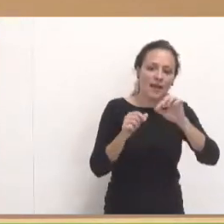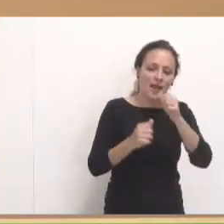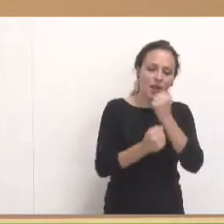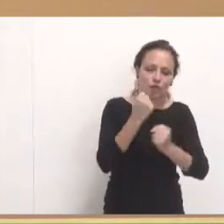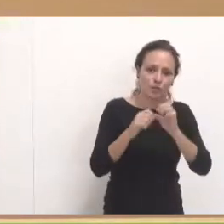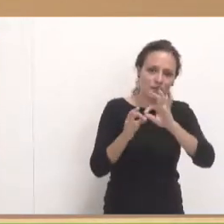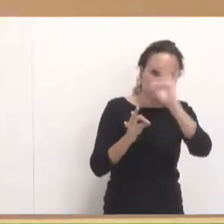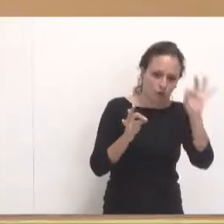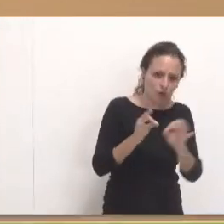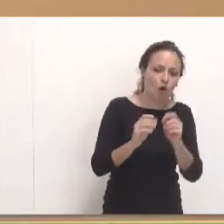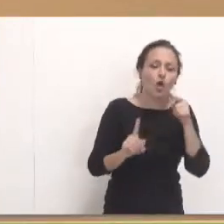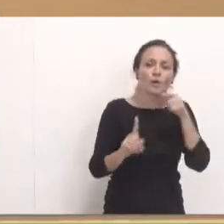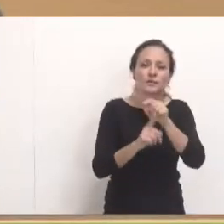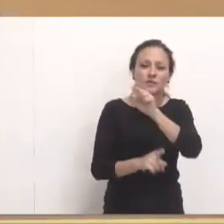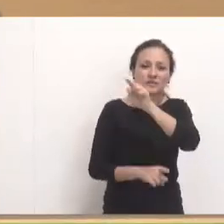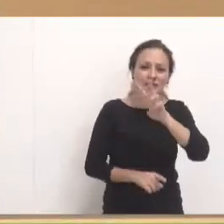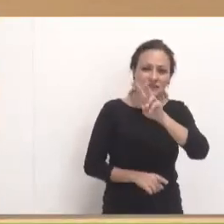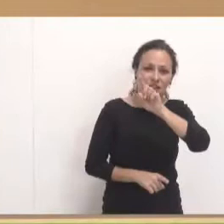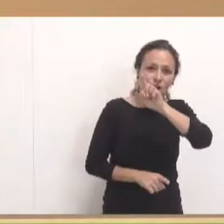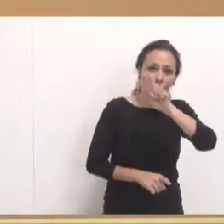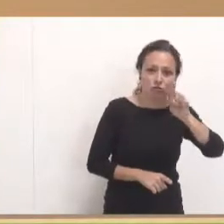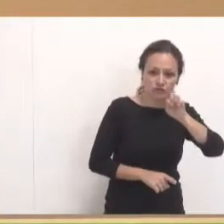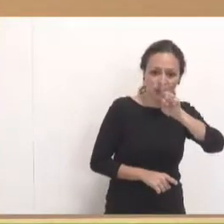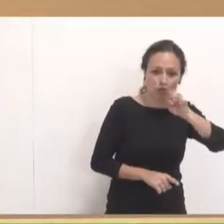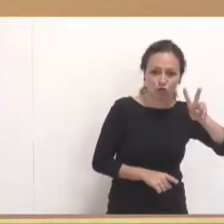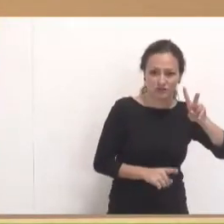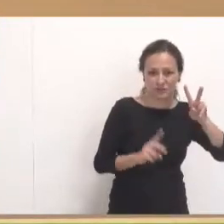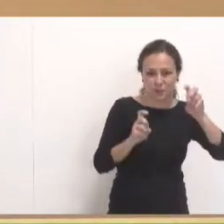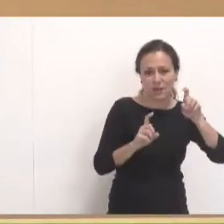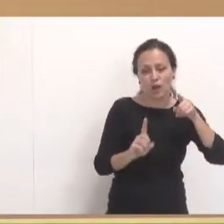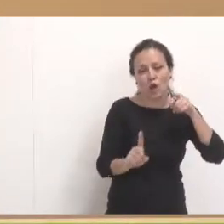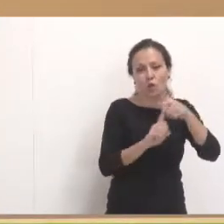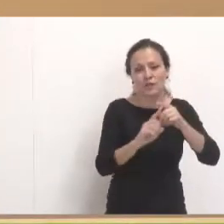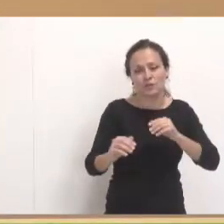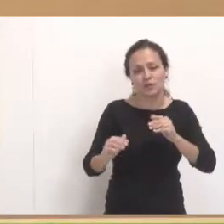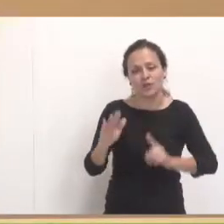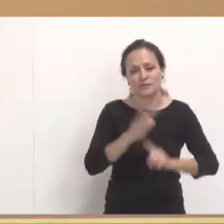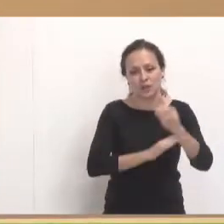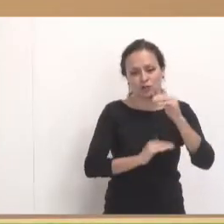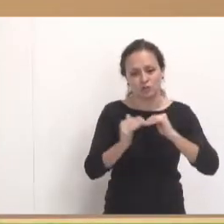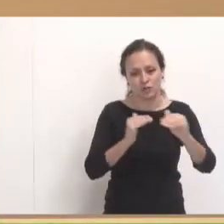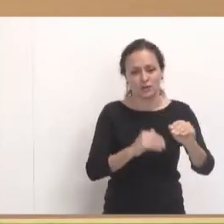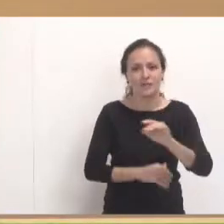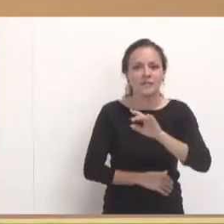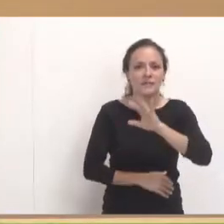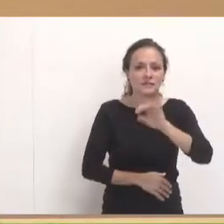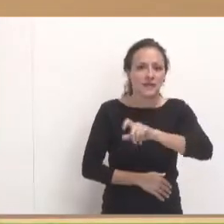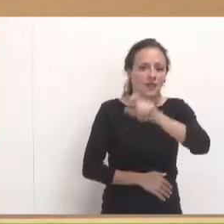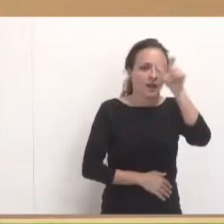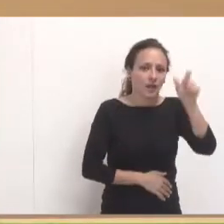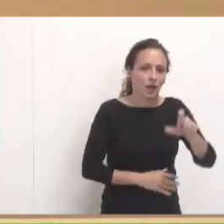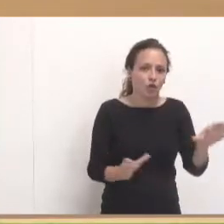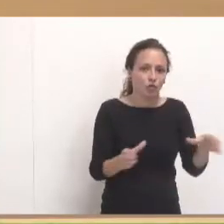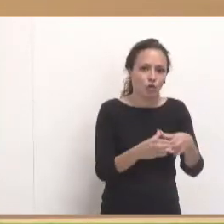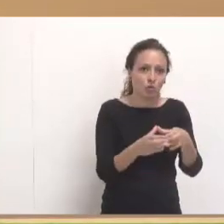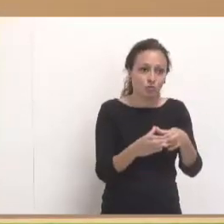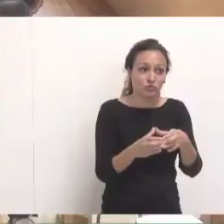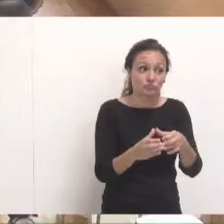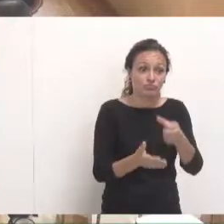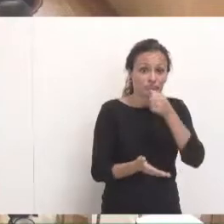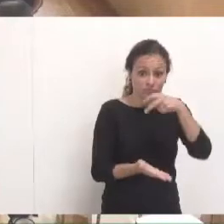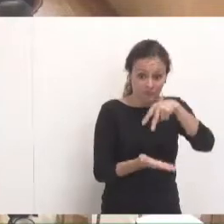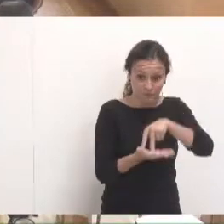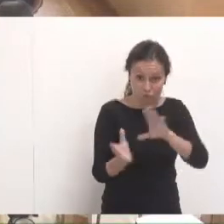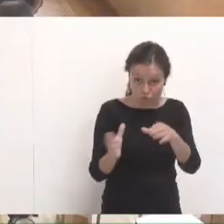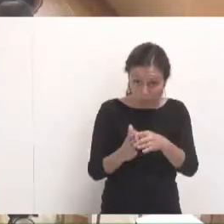13, 11 y 12 de los Objetivos de Desarrollo Sostenible. Sí, intervención por parte de los grupos, en primer lugar del Grupo Podemos.